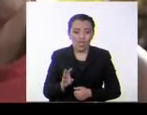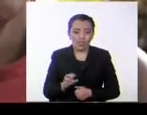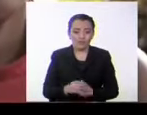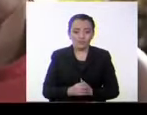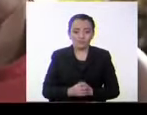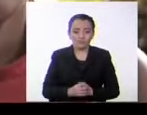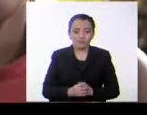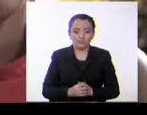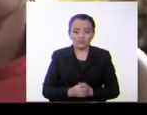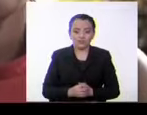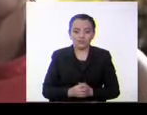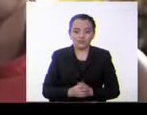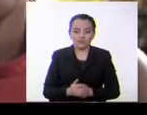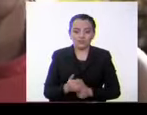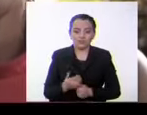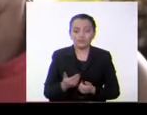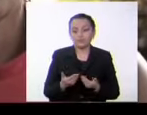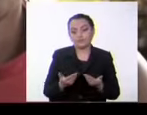patrimonios que los